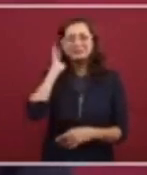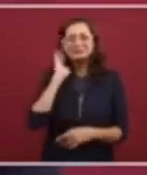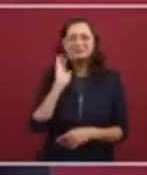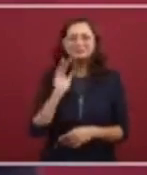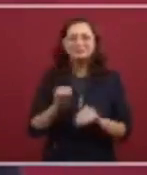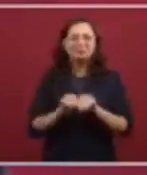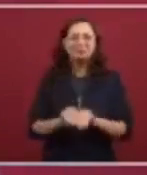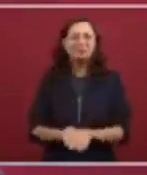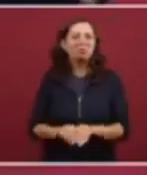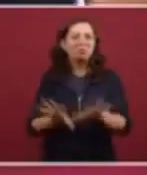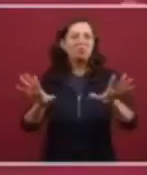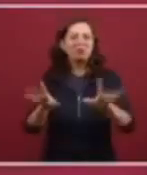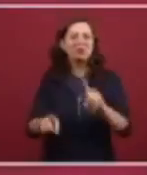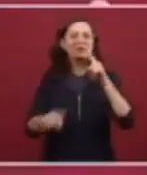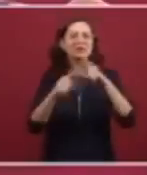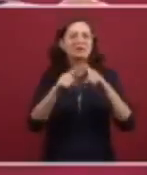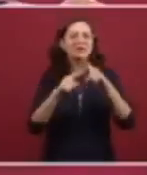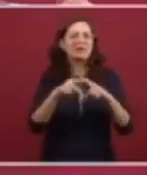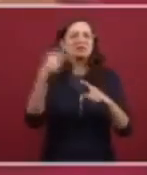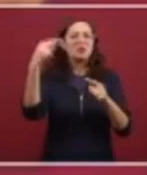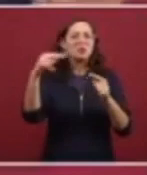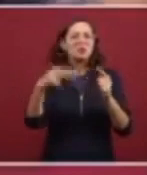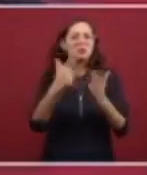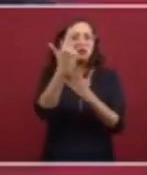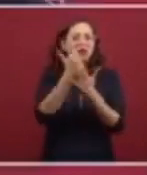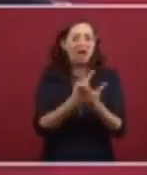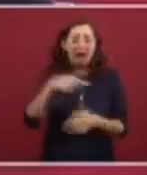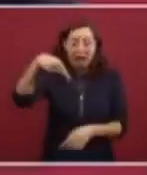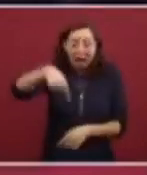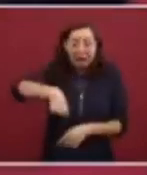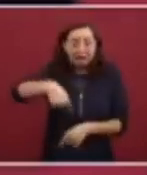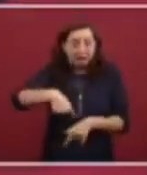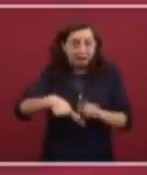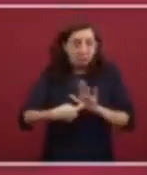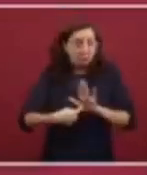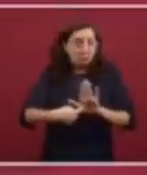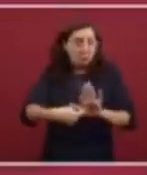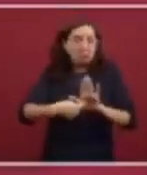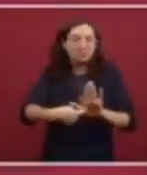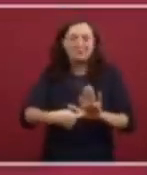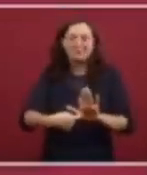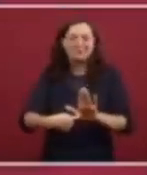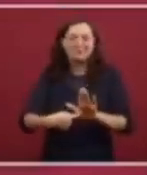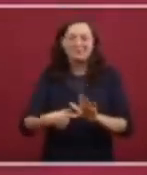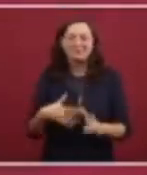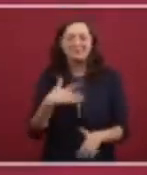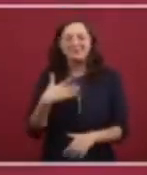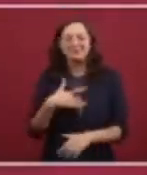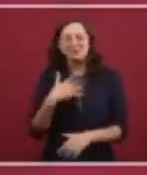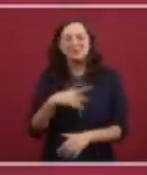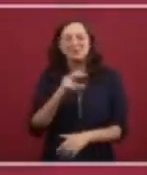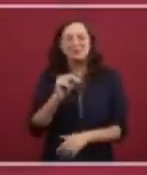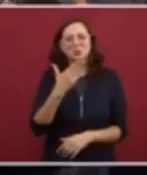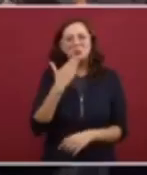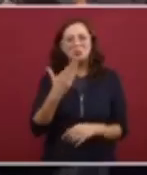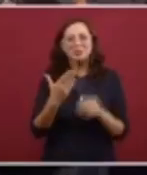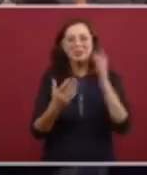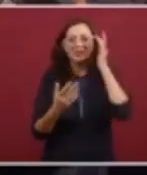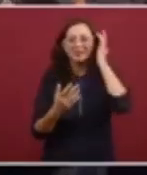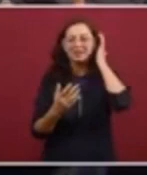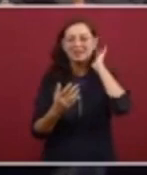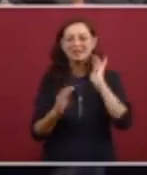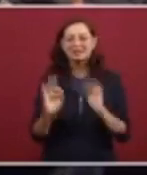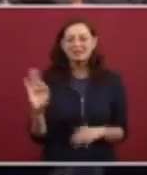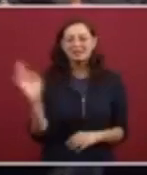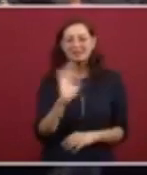conocer aquí la lista por que si va a pensar de que íbamos